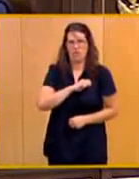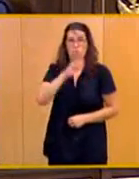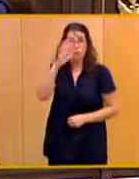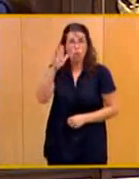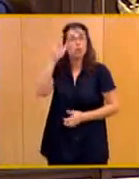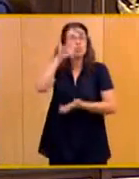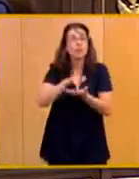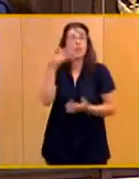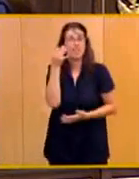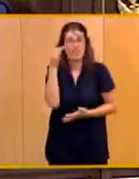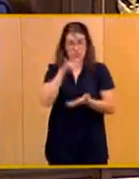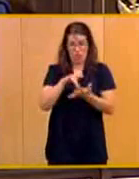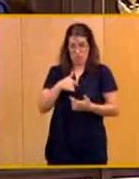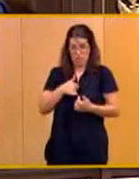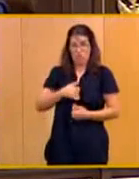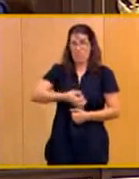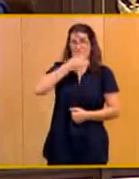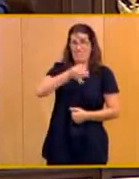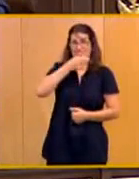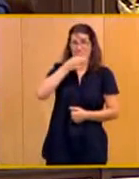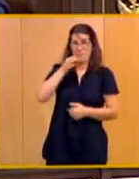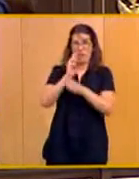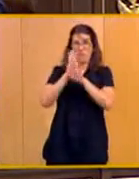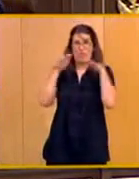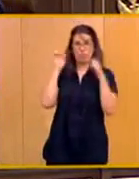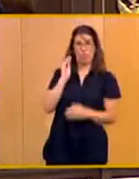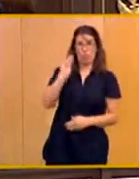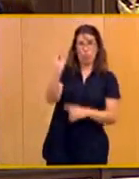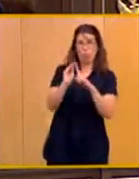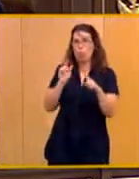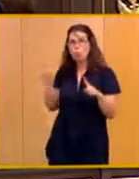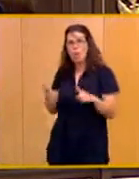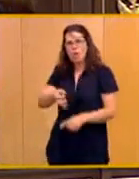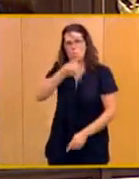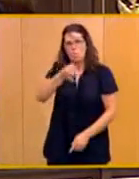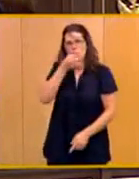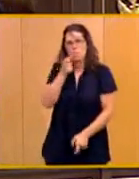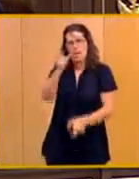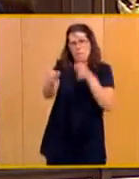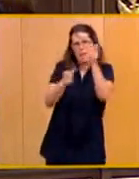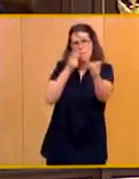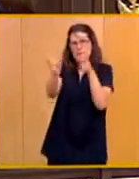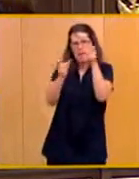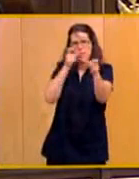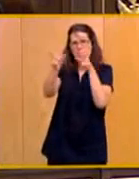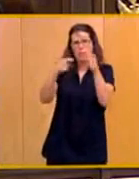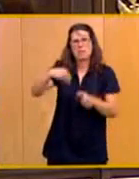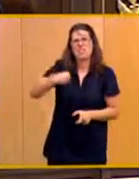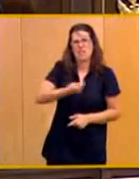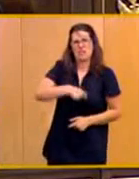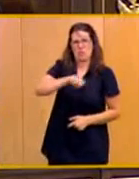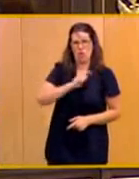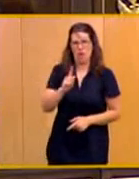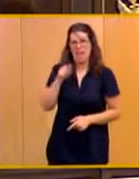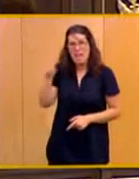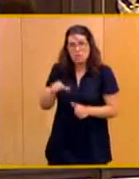que yo comparecía en el Parlamento de Estrasburgo hacía su partido de la presidencia española, hecho que no tiene precedentes en